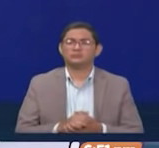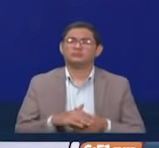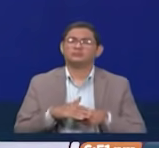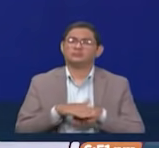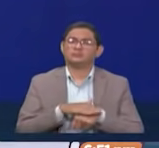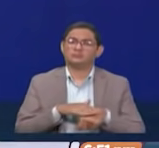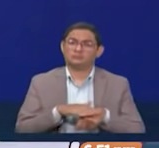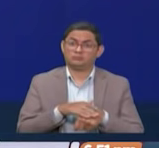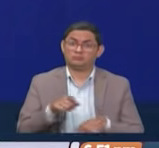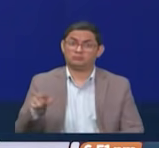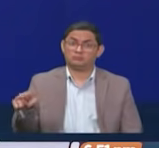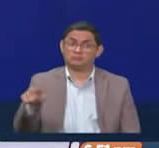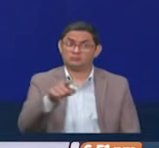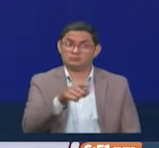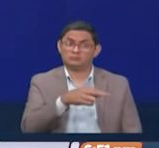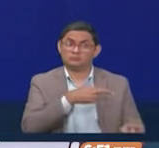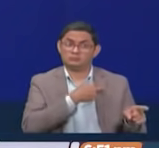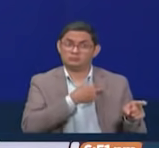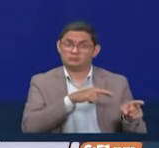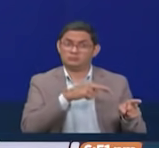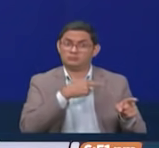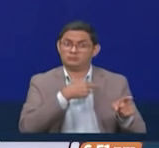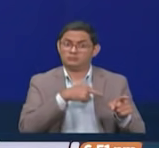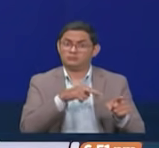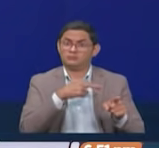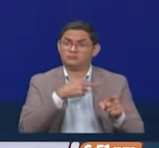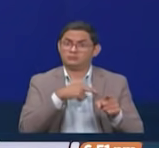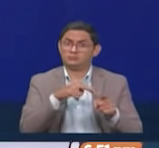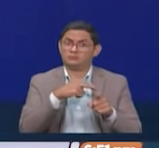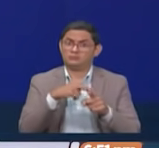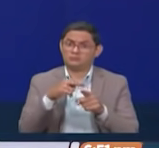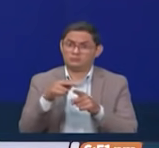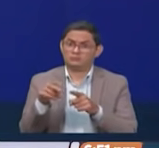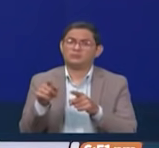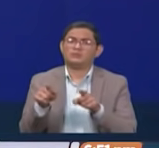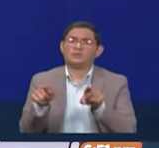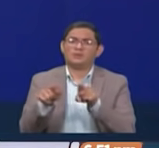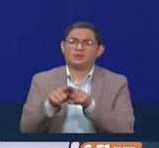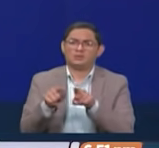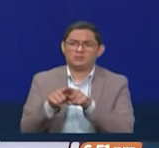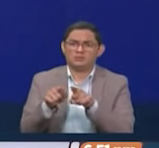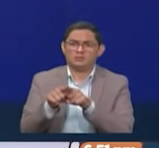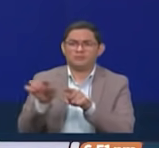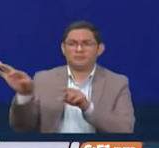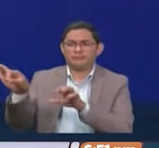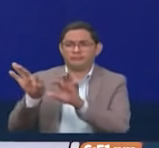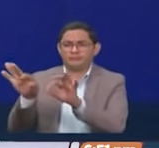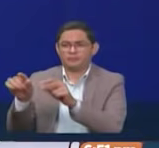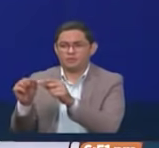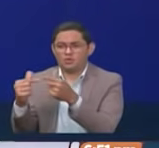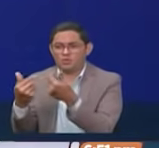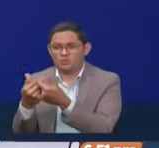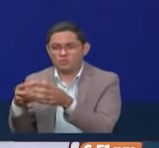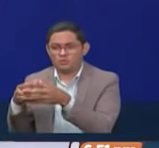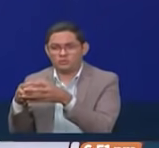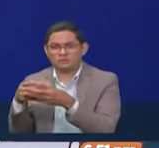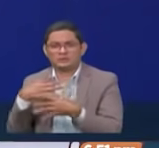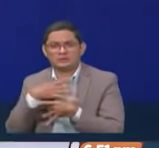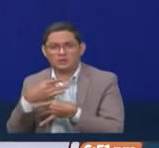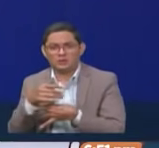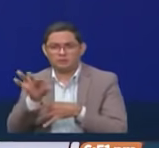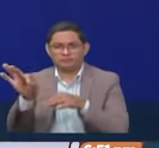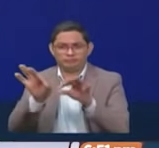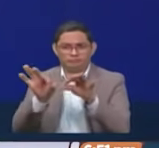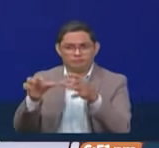las comunidades de fe preparen a sus comités de salud e higiene kobe 19 para que sean vigilantes